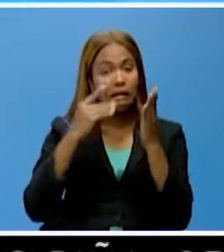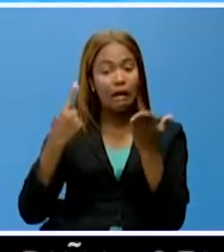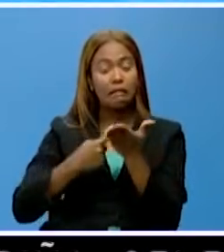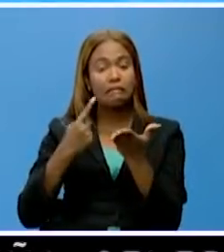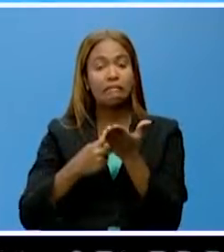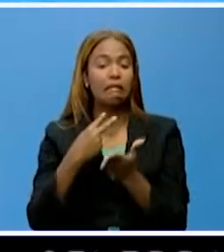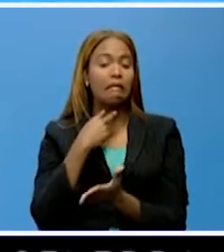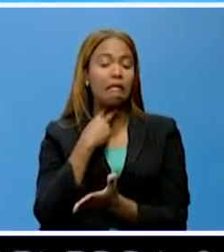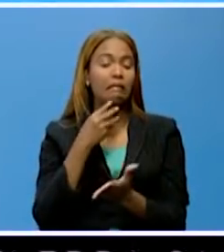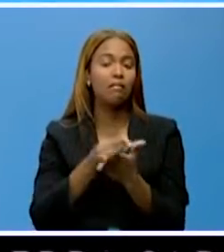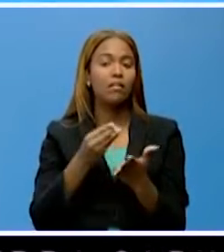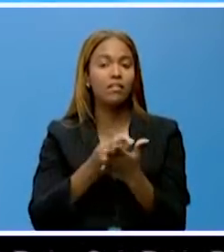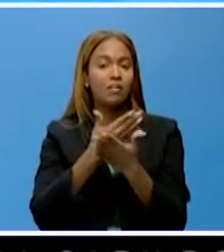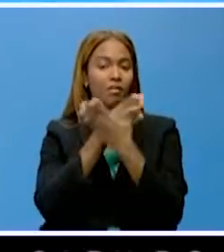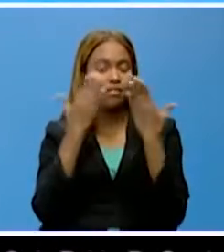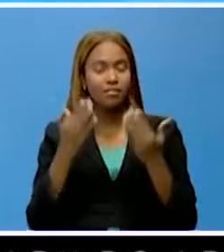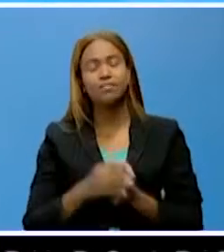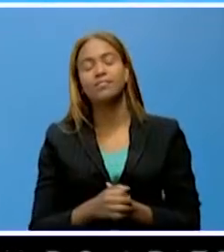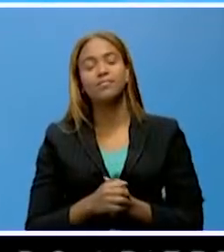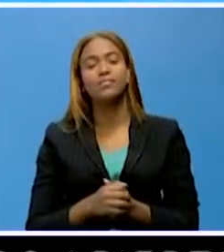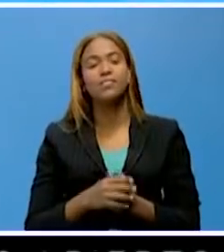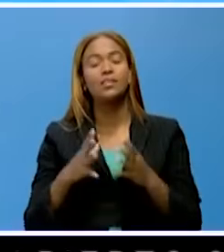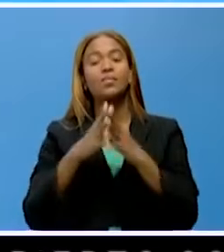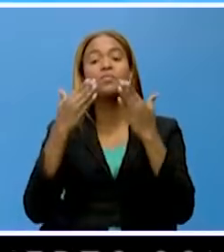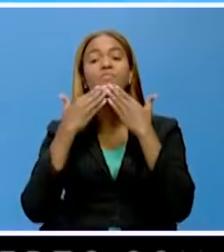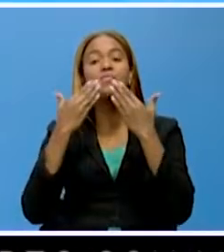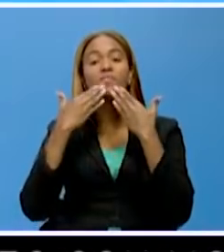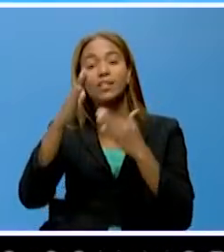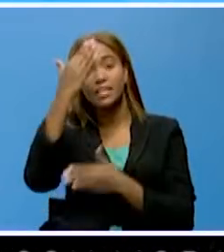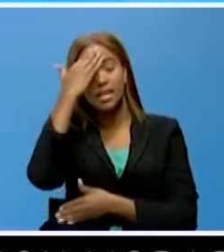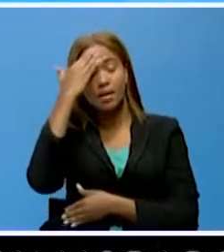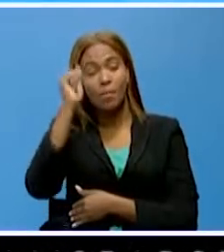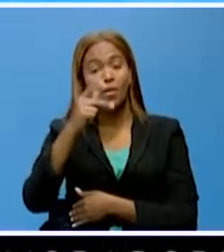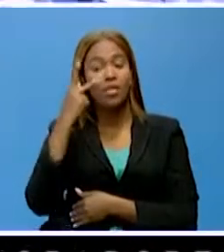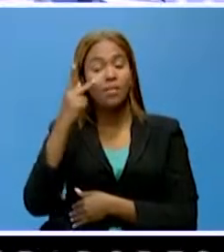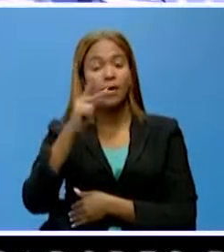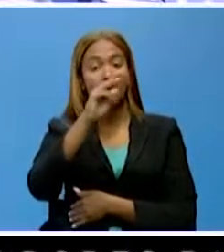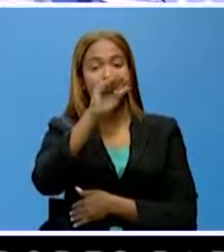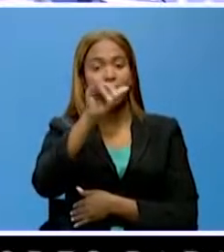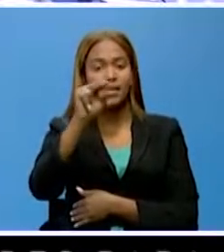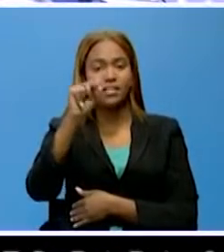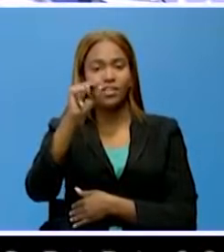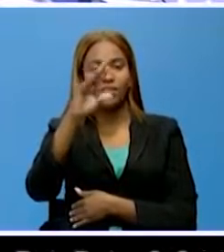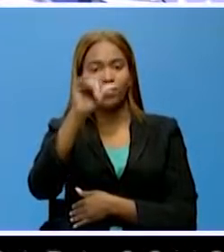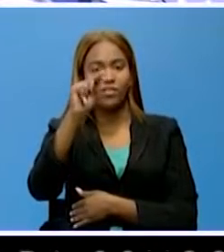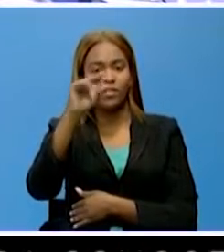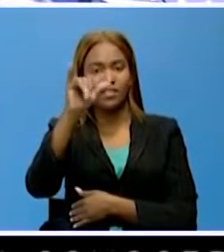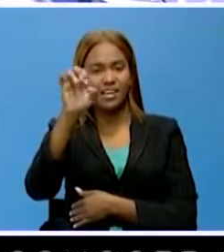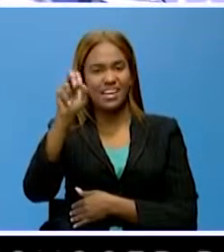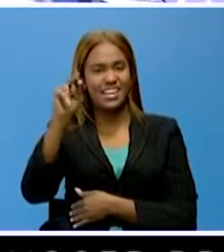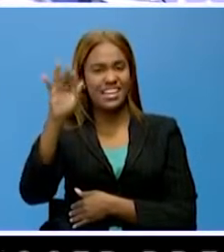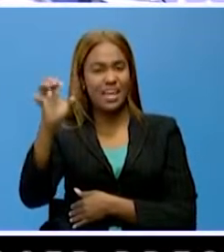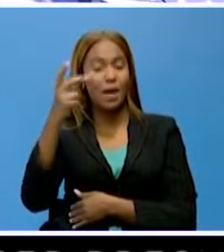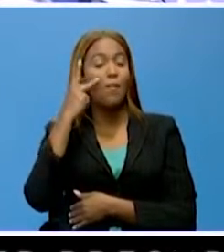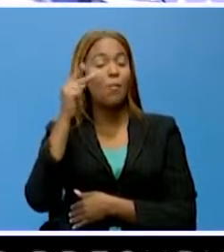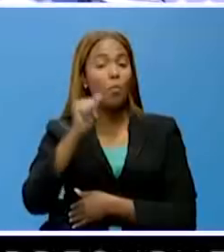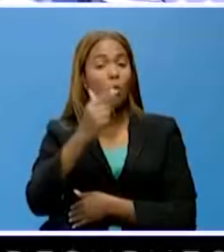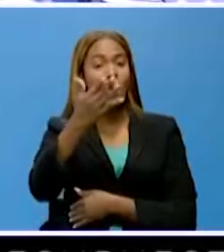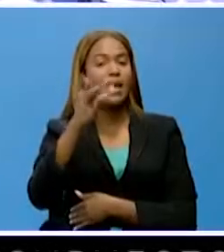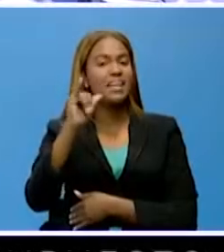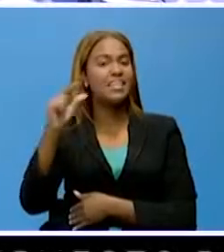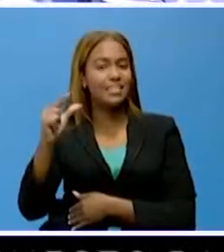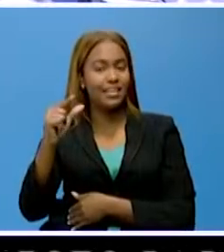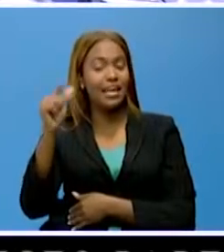no tiene económicamente con qué. Bueno, pues muchísimas gracias. Ya saben, buscarla por ahí, Migración con Jacqueline. Migración con Jacqueline. Ahí está la base del concurso. Y